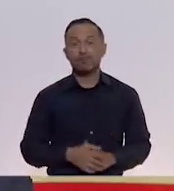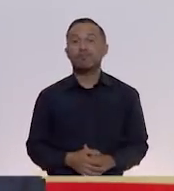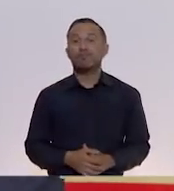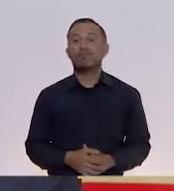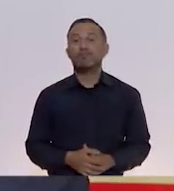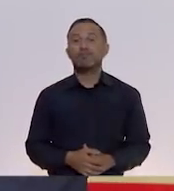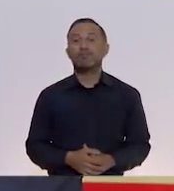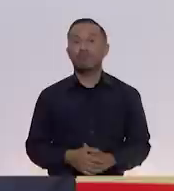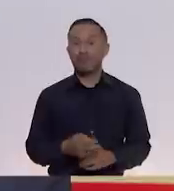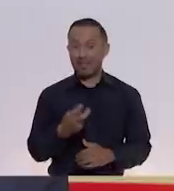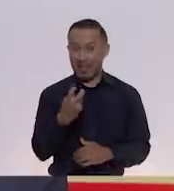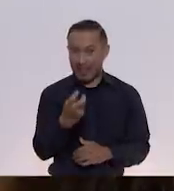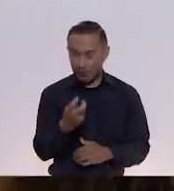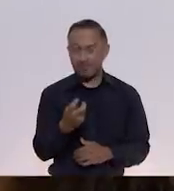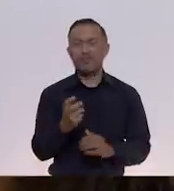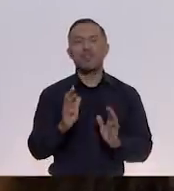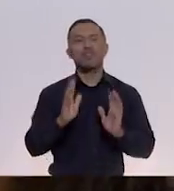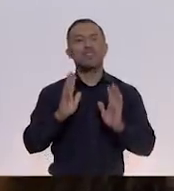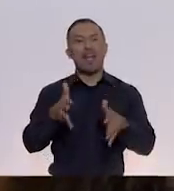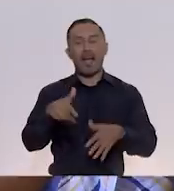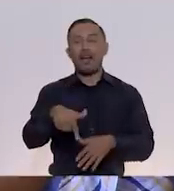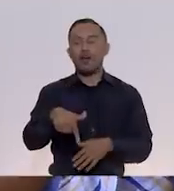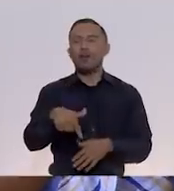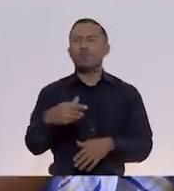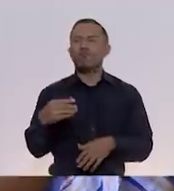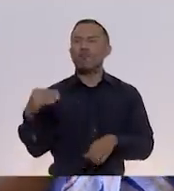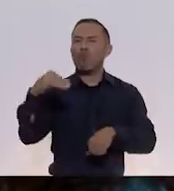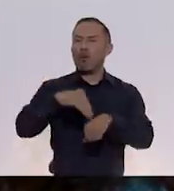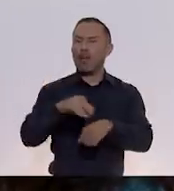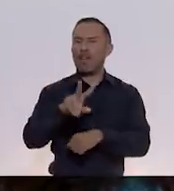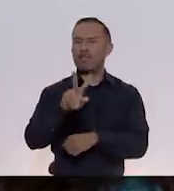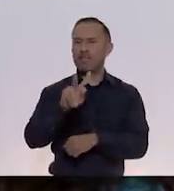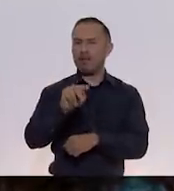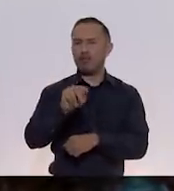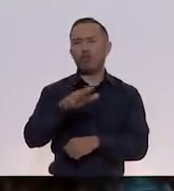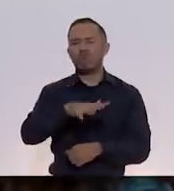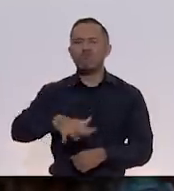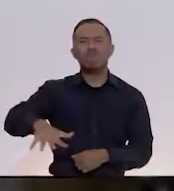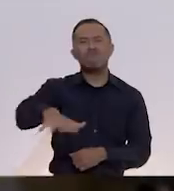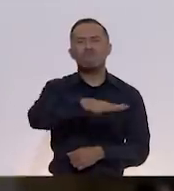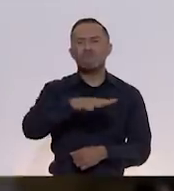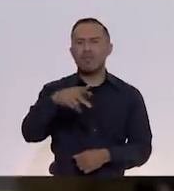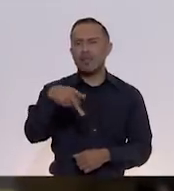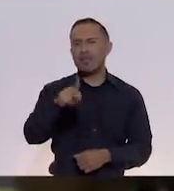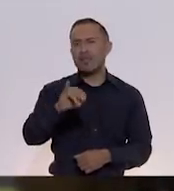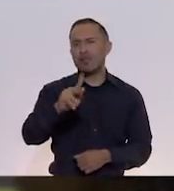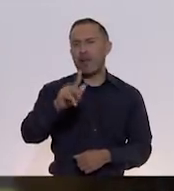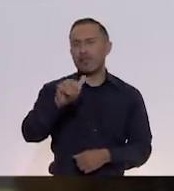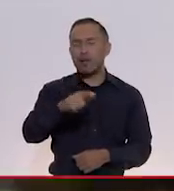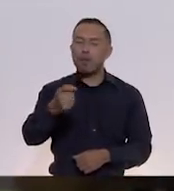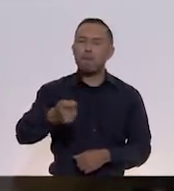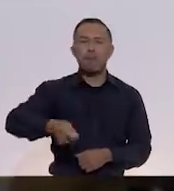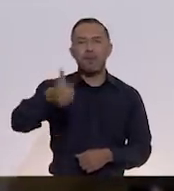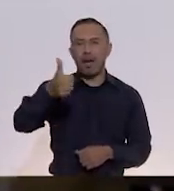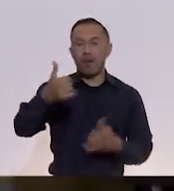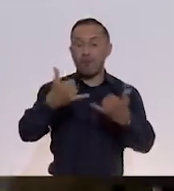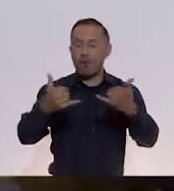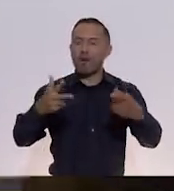esto queda inaugurada la primera estación de televisión en Quipatla.